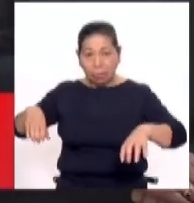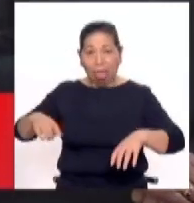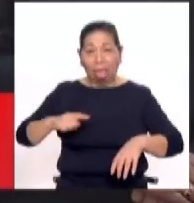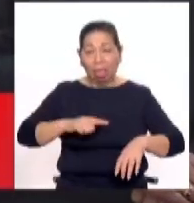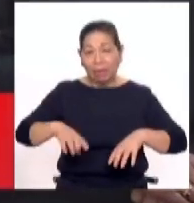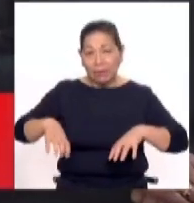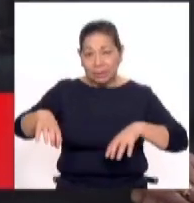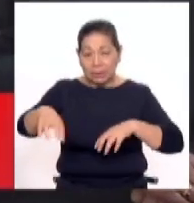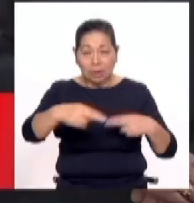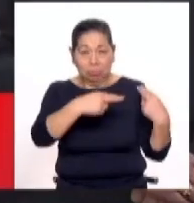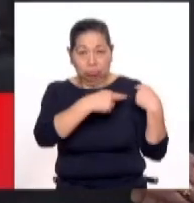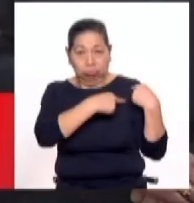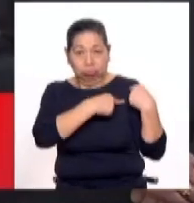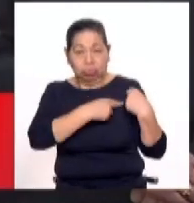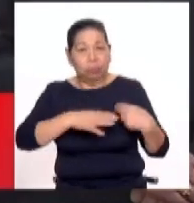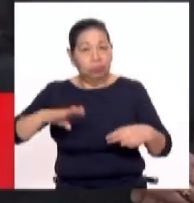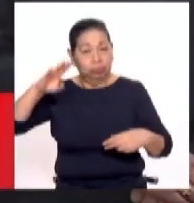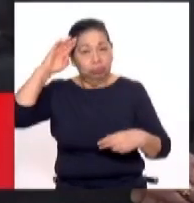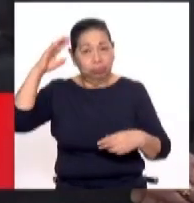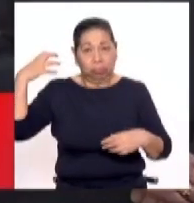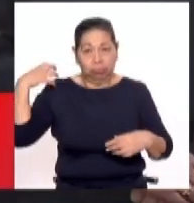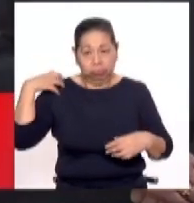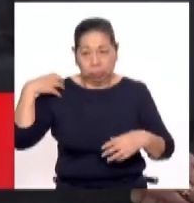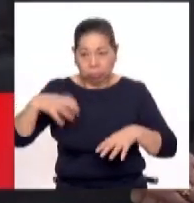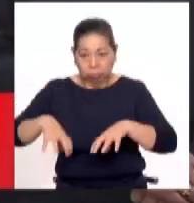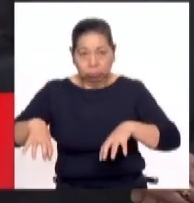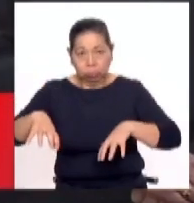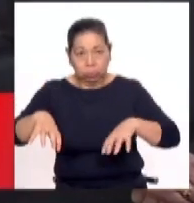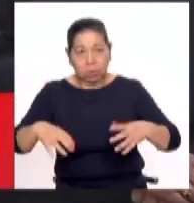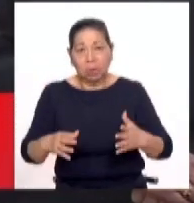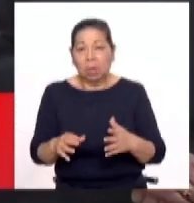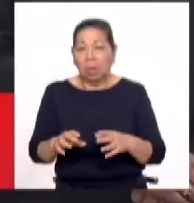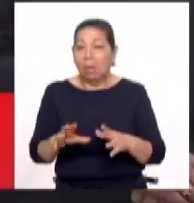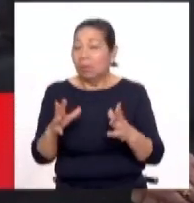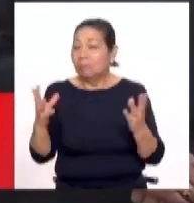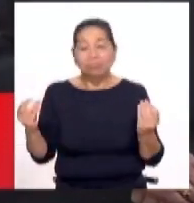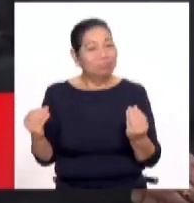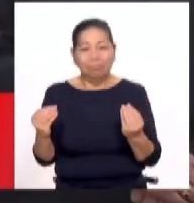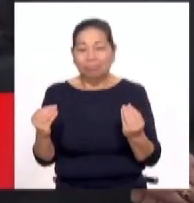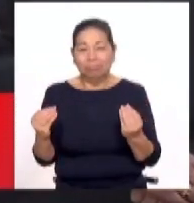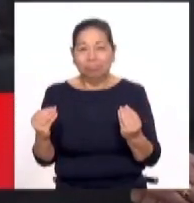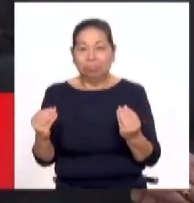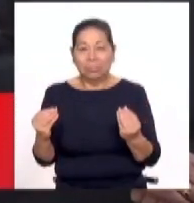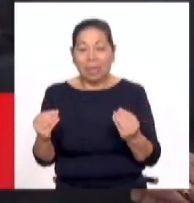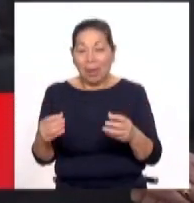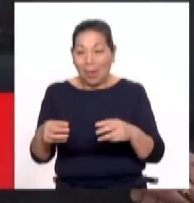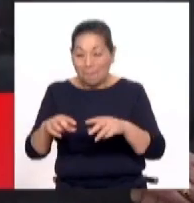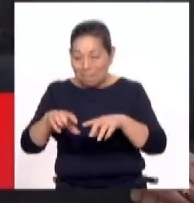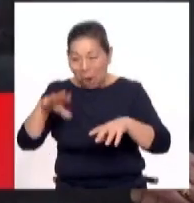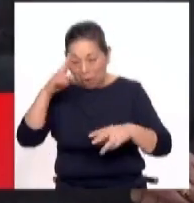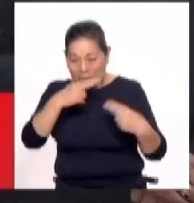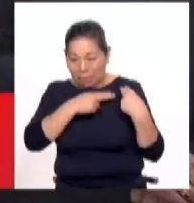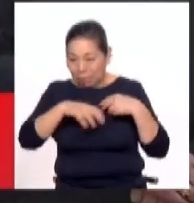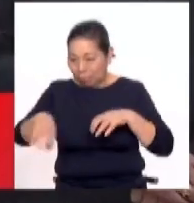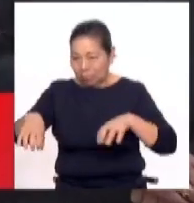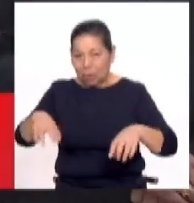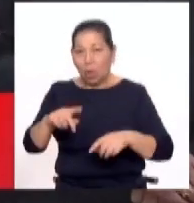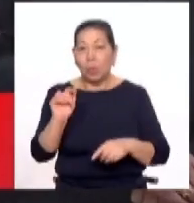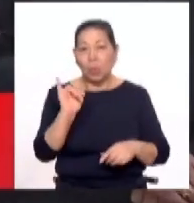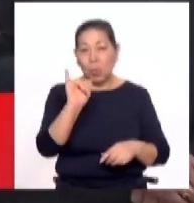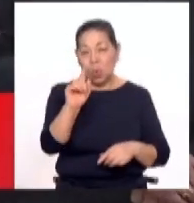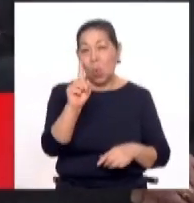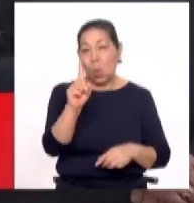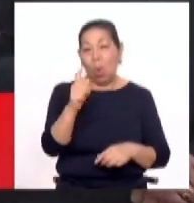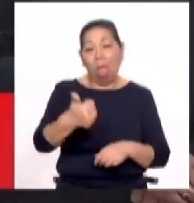jefes de región a cargo de coroneles, y en realidad estamos desapareciendo toda la macrorregión. Queda solamente